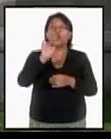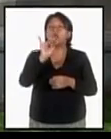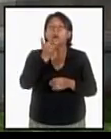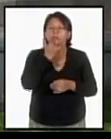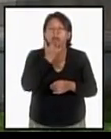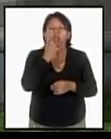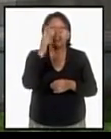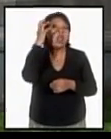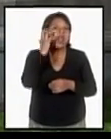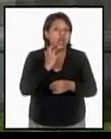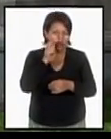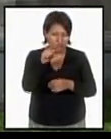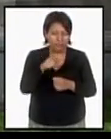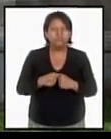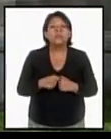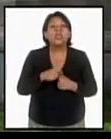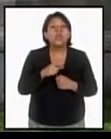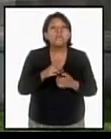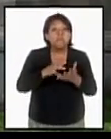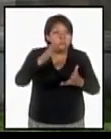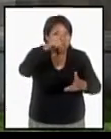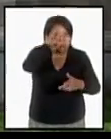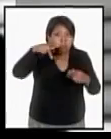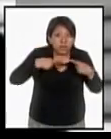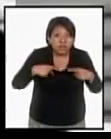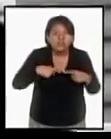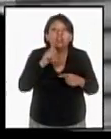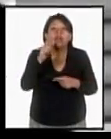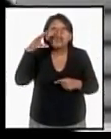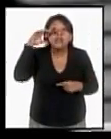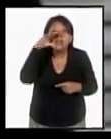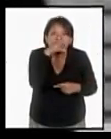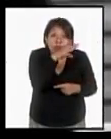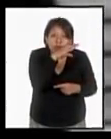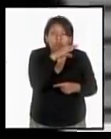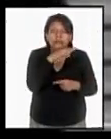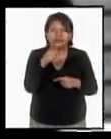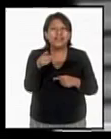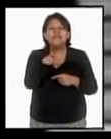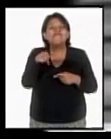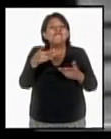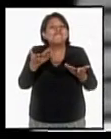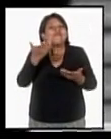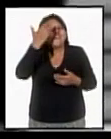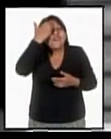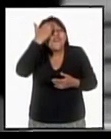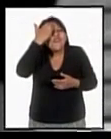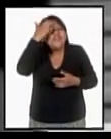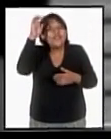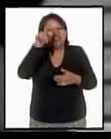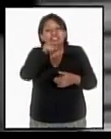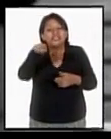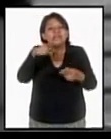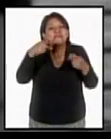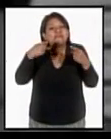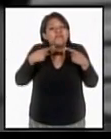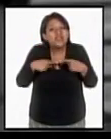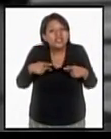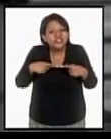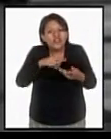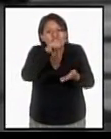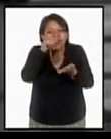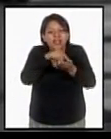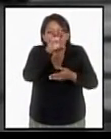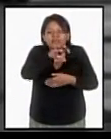perdón, la mayoría de los que estaban ahí eran mulatos. Entonces hay un desconocimiento incluso de las personas en las regiones de que